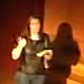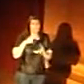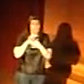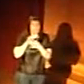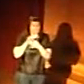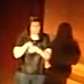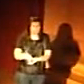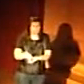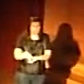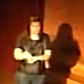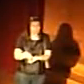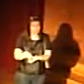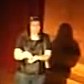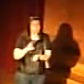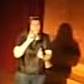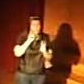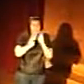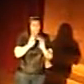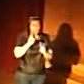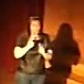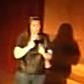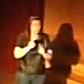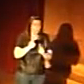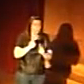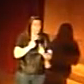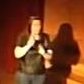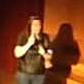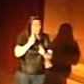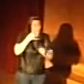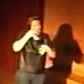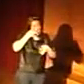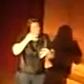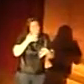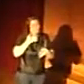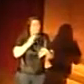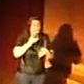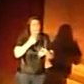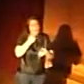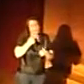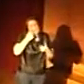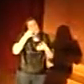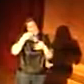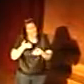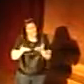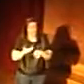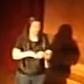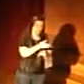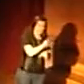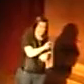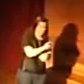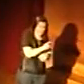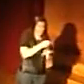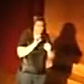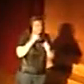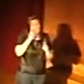Esa visión plenamente si no realista por lo menos más real de la interpretación de la perspectivas y de las arquitecturas que lo